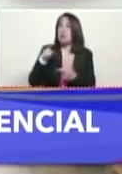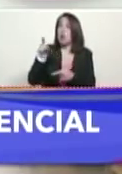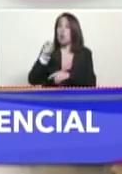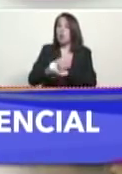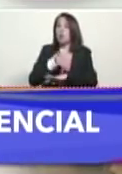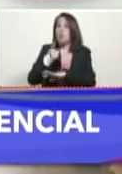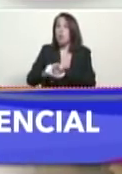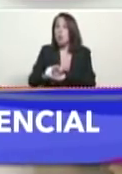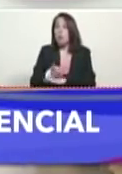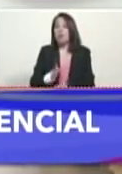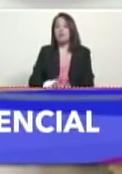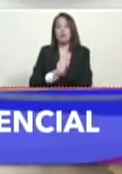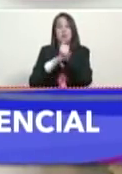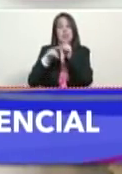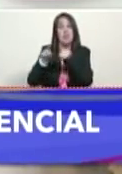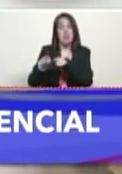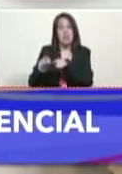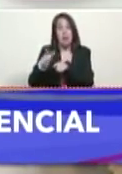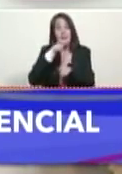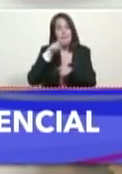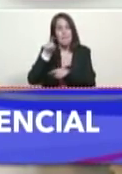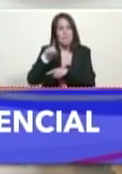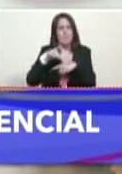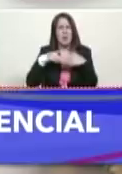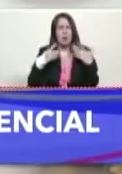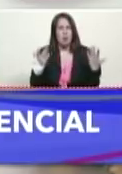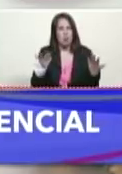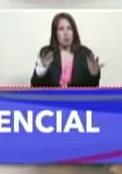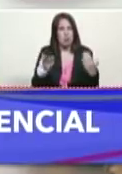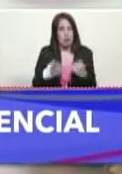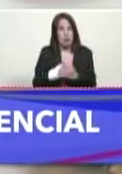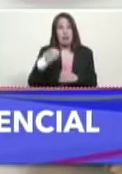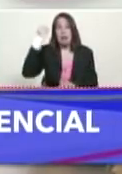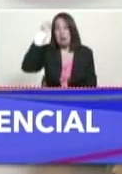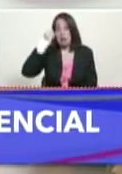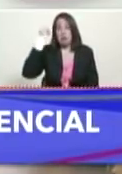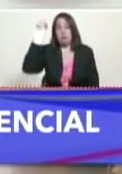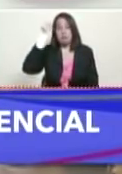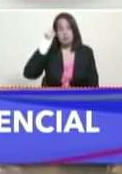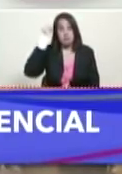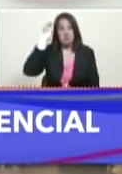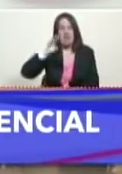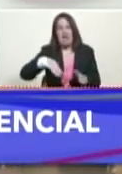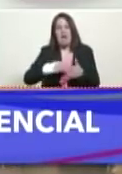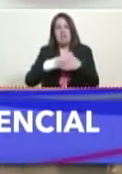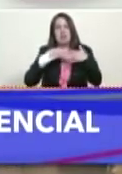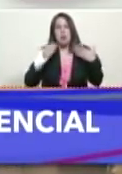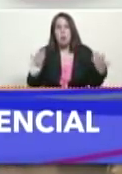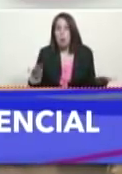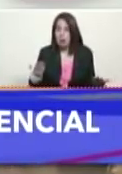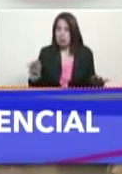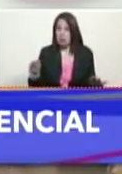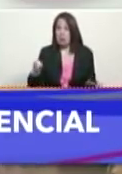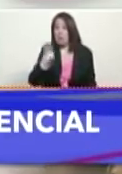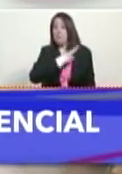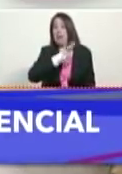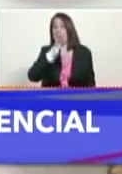víctimas de sus dirigentes, también se lo hago a ustedes. Una gran reflexión nacional. ¿Hasta cuándo le van a hacer tanto daño al